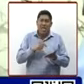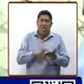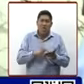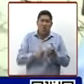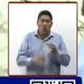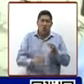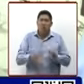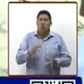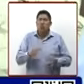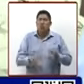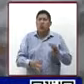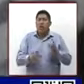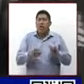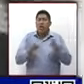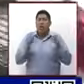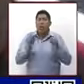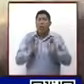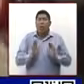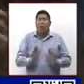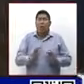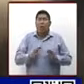justicia y no se quede así, por favor.